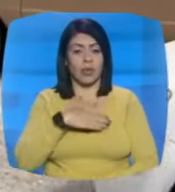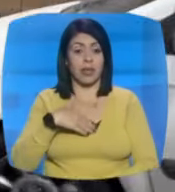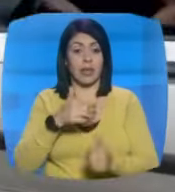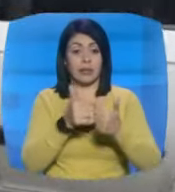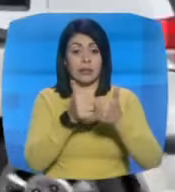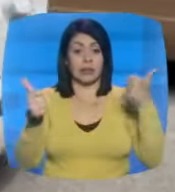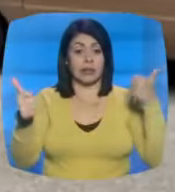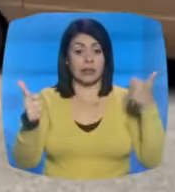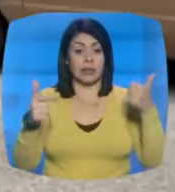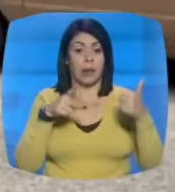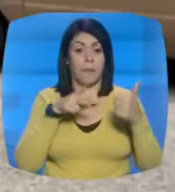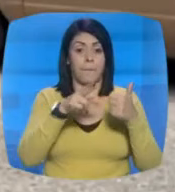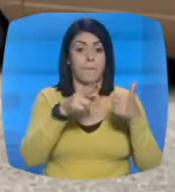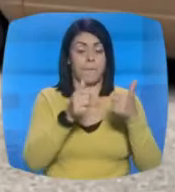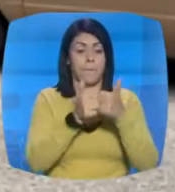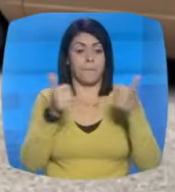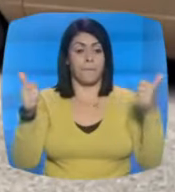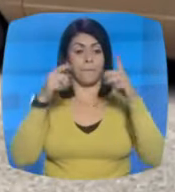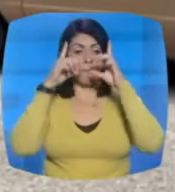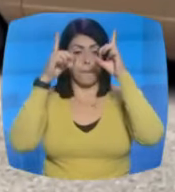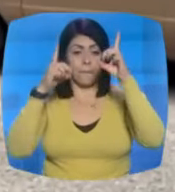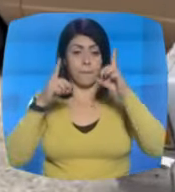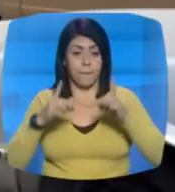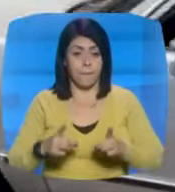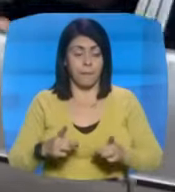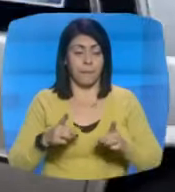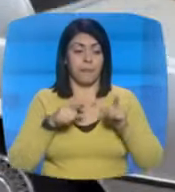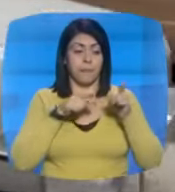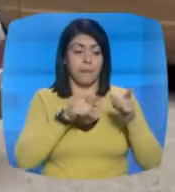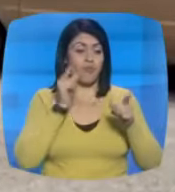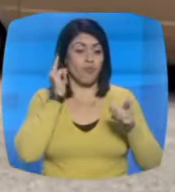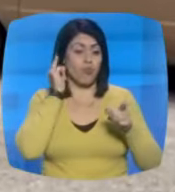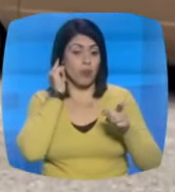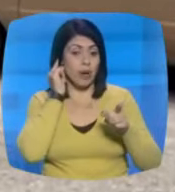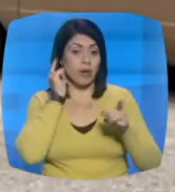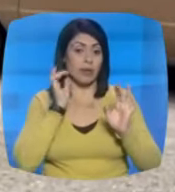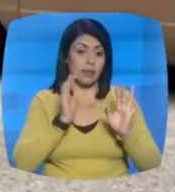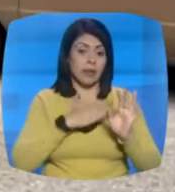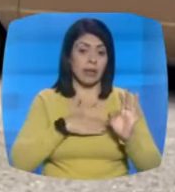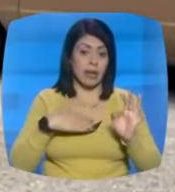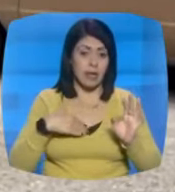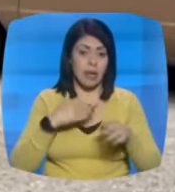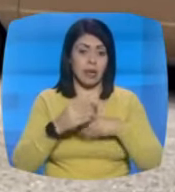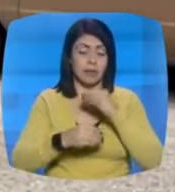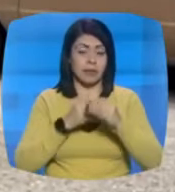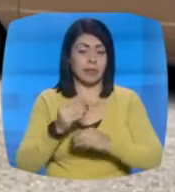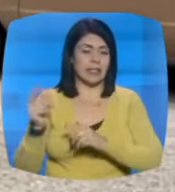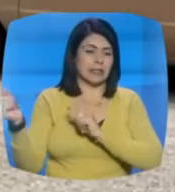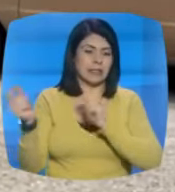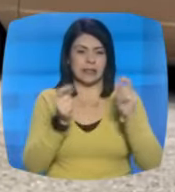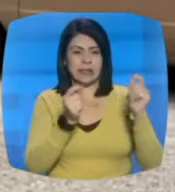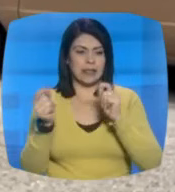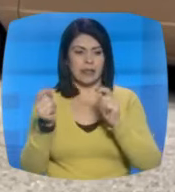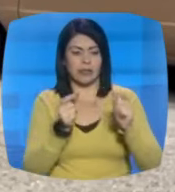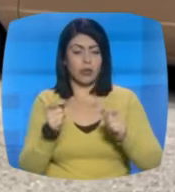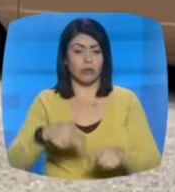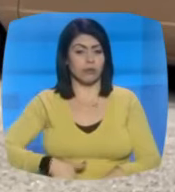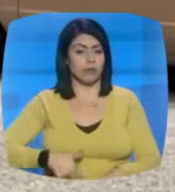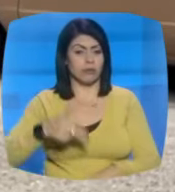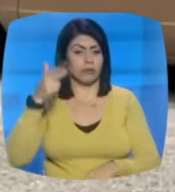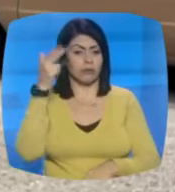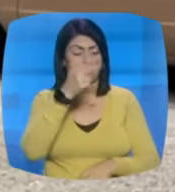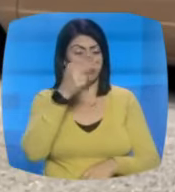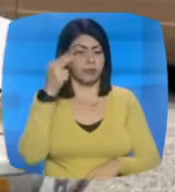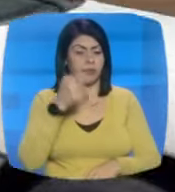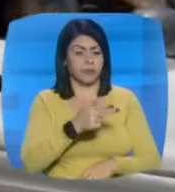fin a su relación, que era una decisión a la que ella precisamente estaba llevando, y en medio de una discusión tomó el arma de fuego y